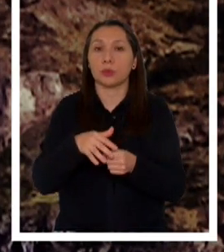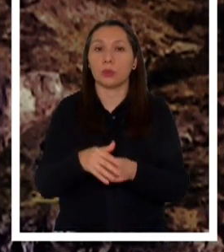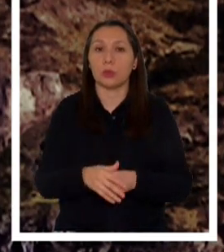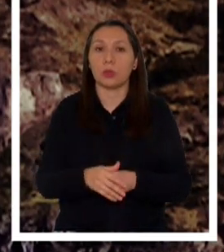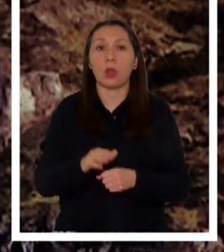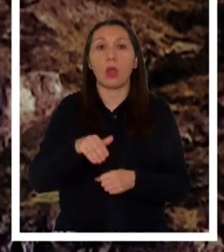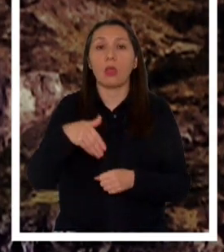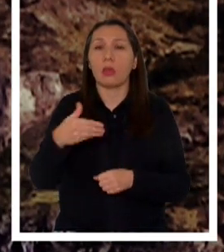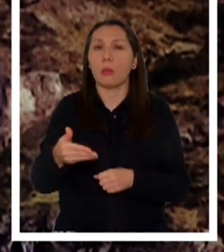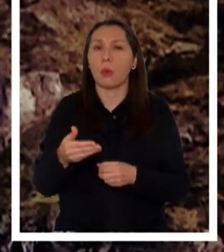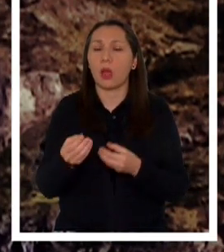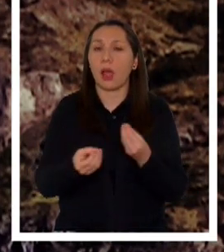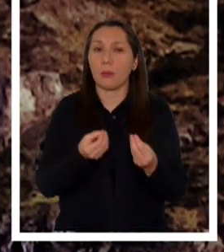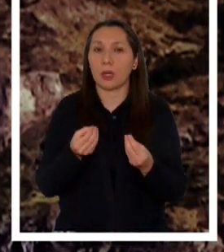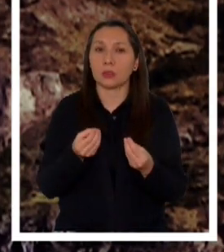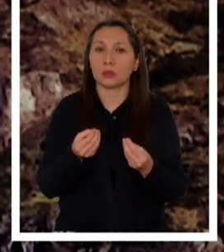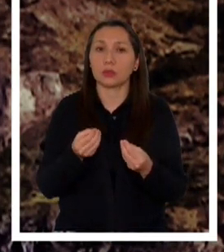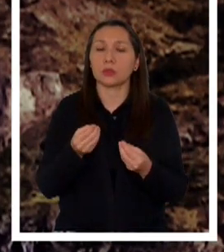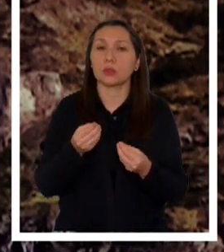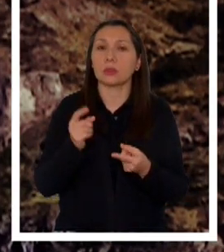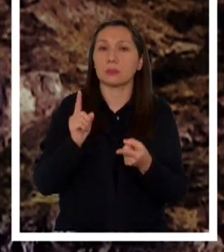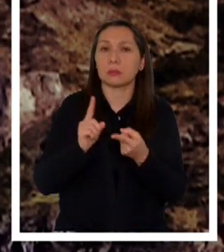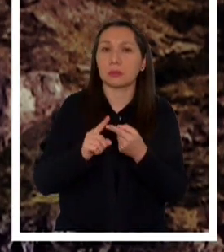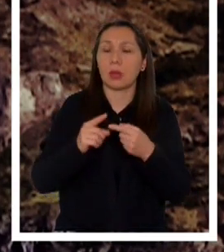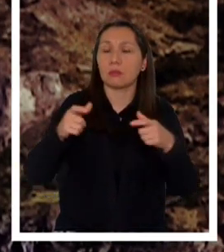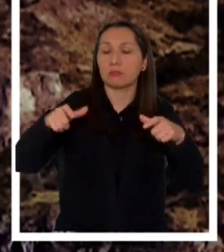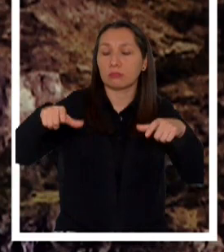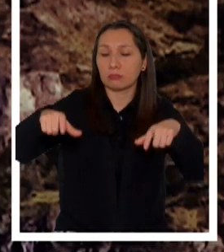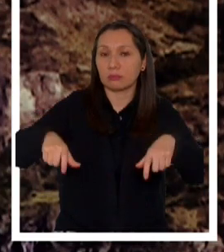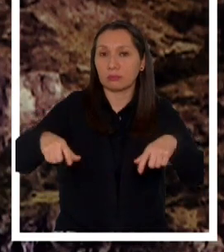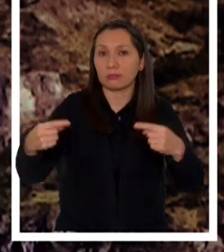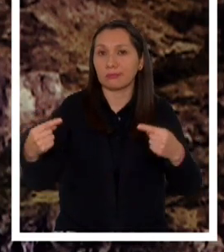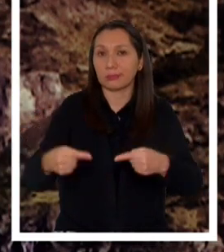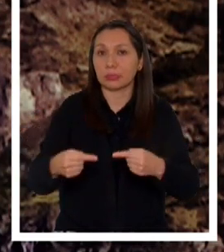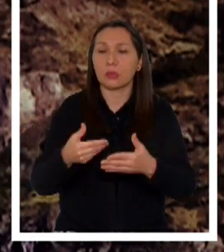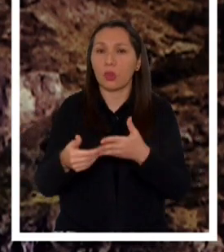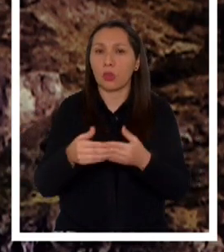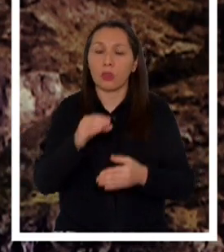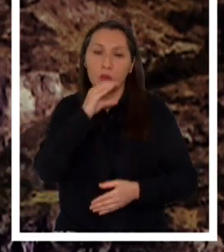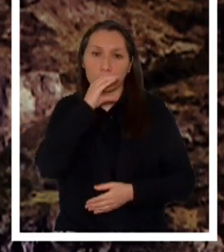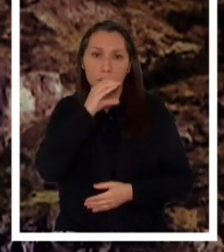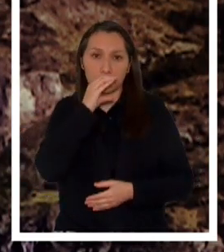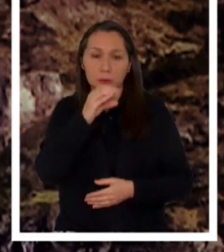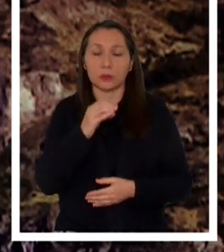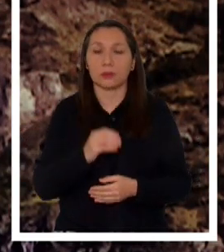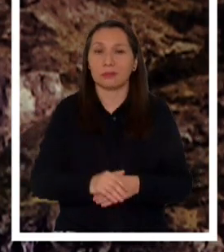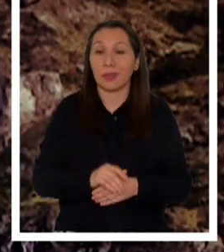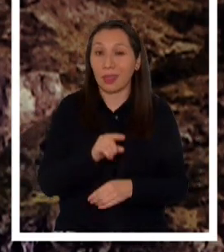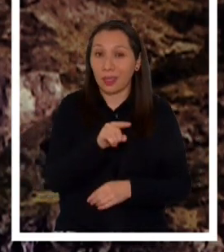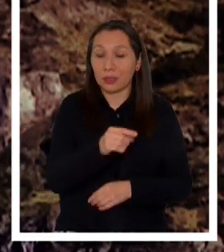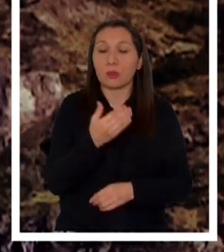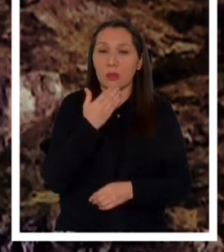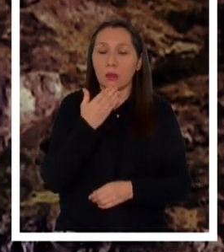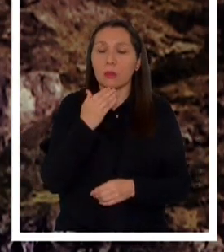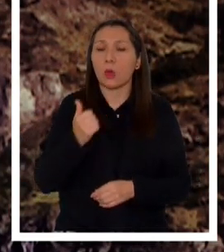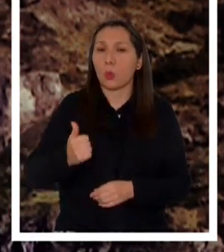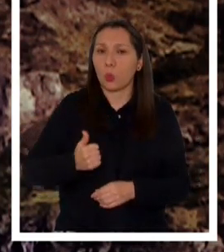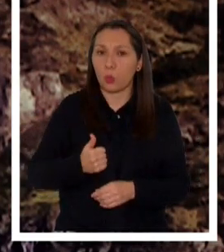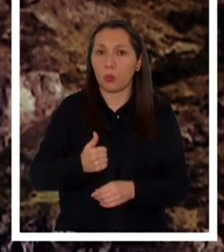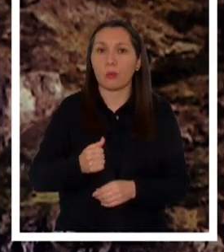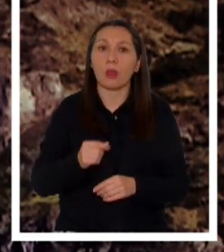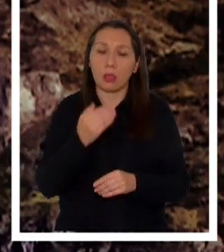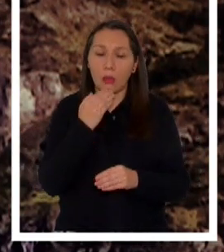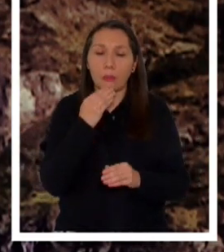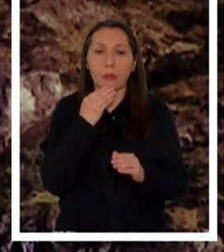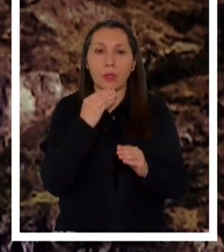posterior a un partido de competencia en Concepción y eso también se va a cumplir y es